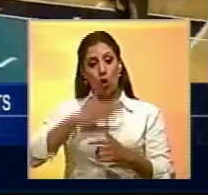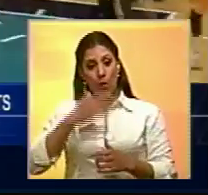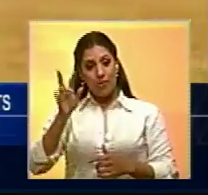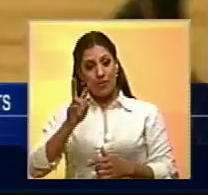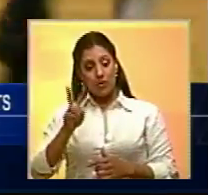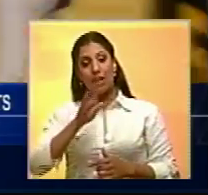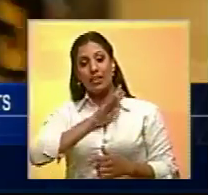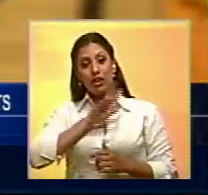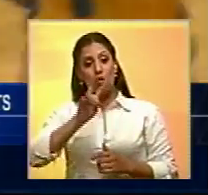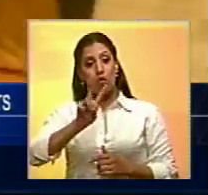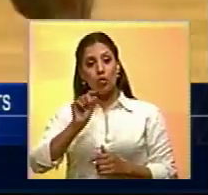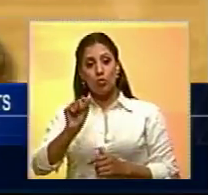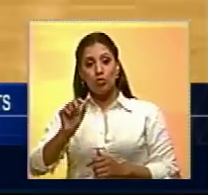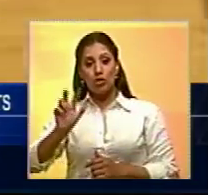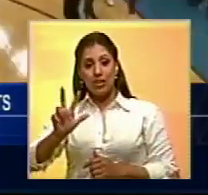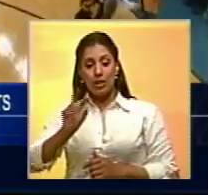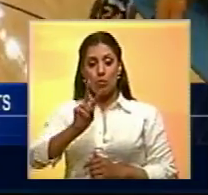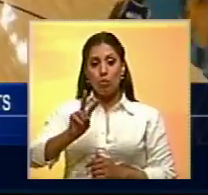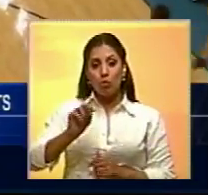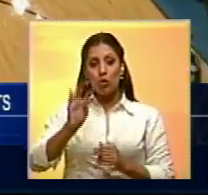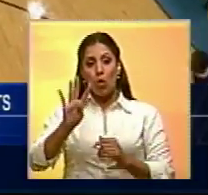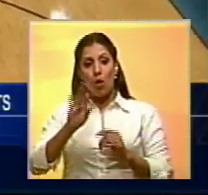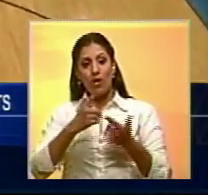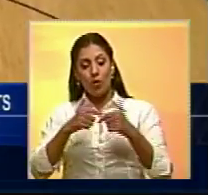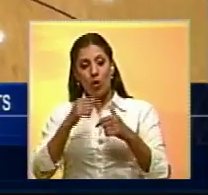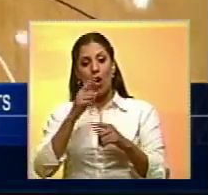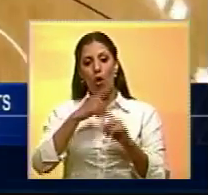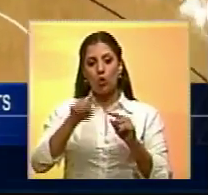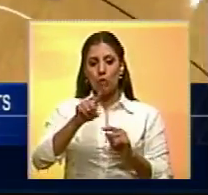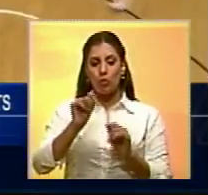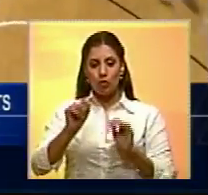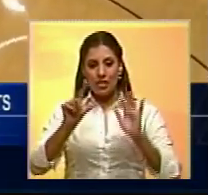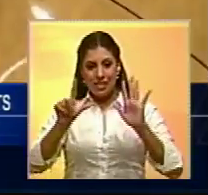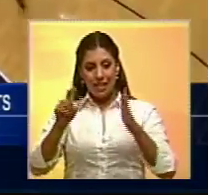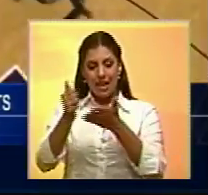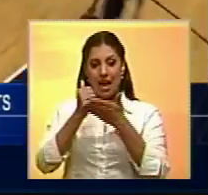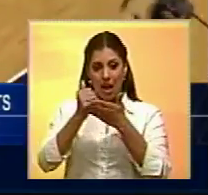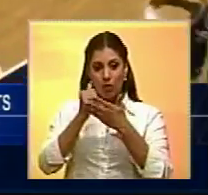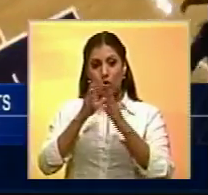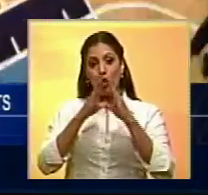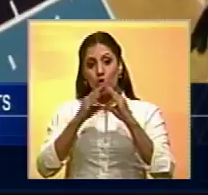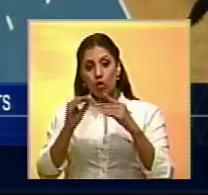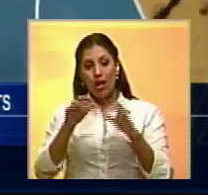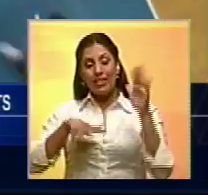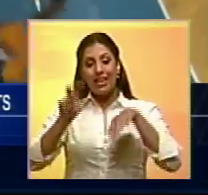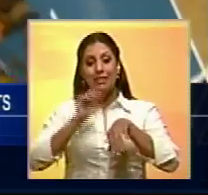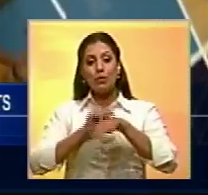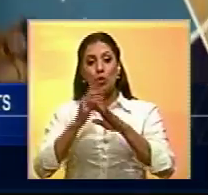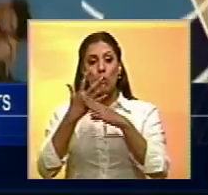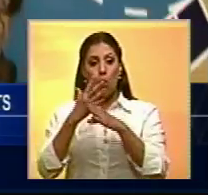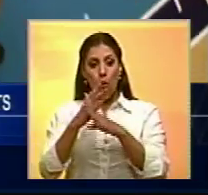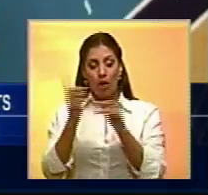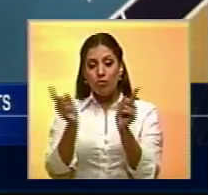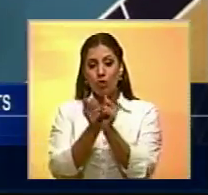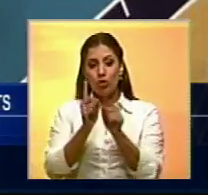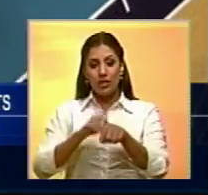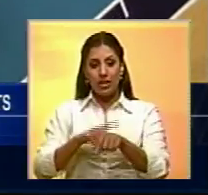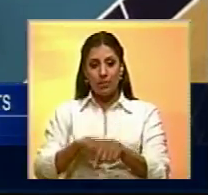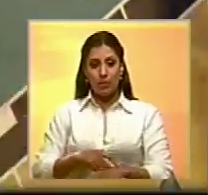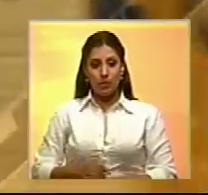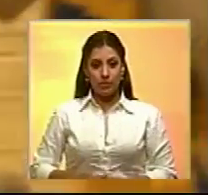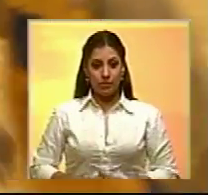dejó 2.3 puntos por partido y 1.7 asistencias en 13 minutos de juego en su breve estadía en